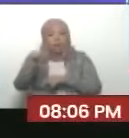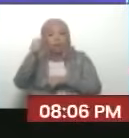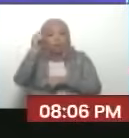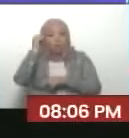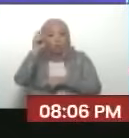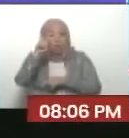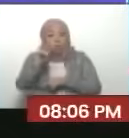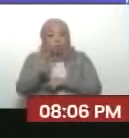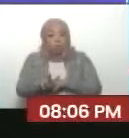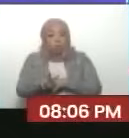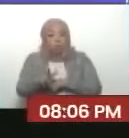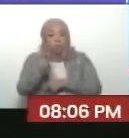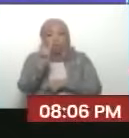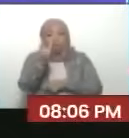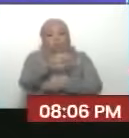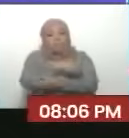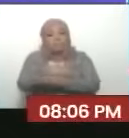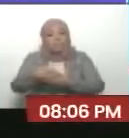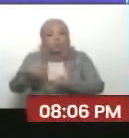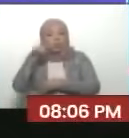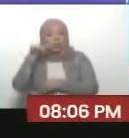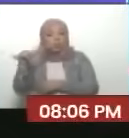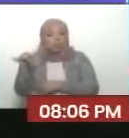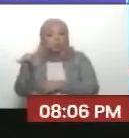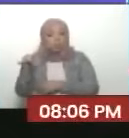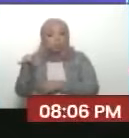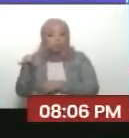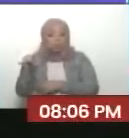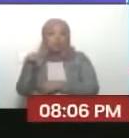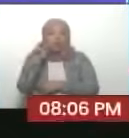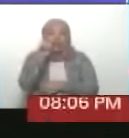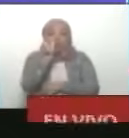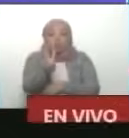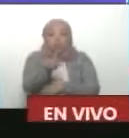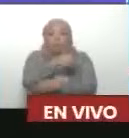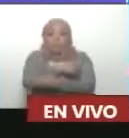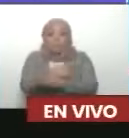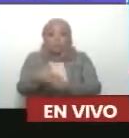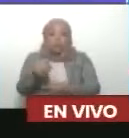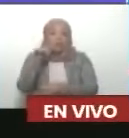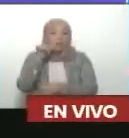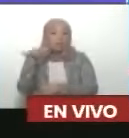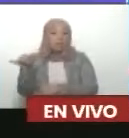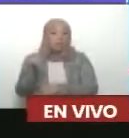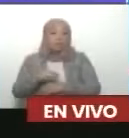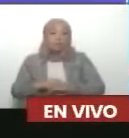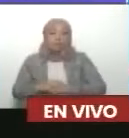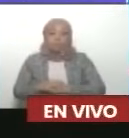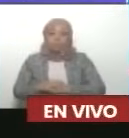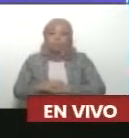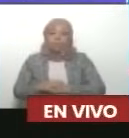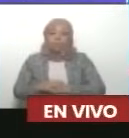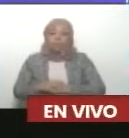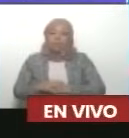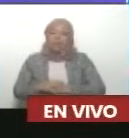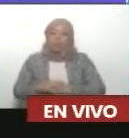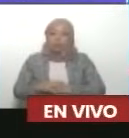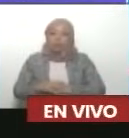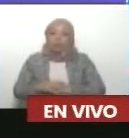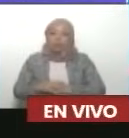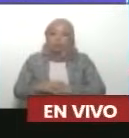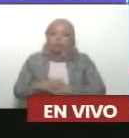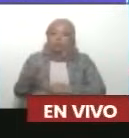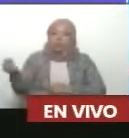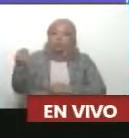a 2 millones de reportes. 2 millones de reportes. Y de esos 2 millones de reportes tenemos